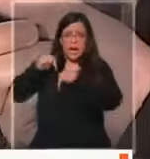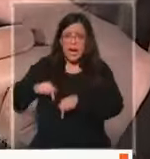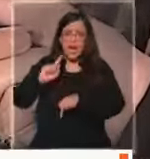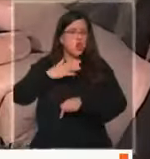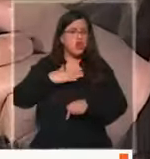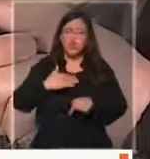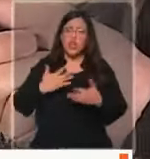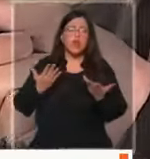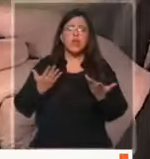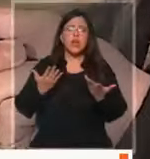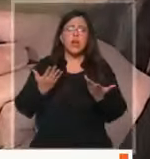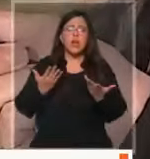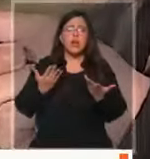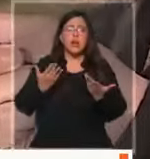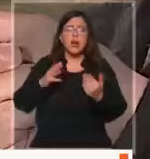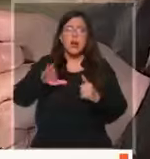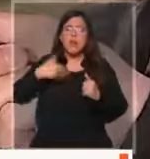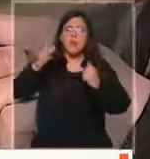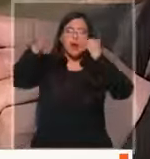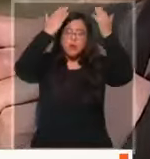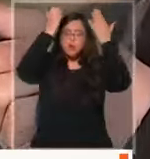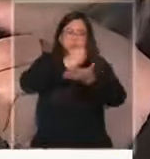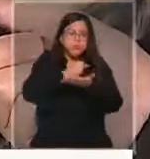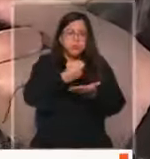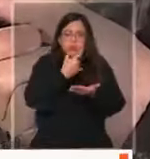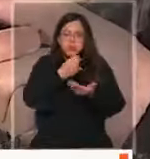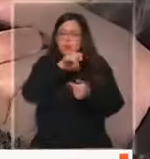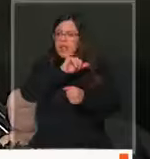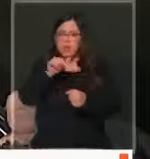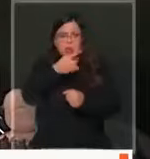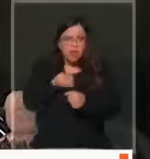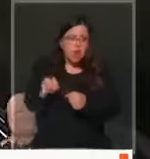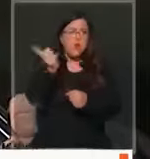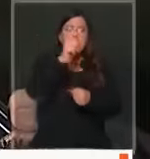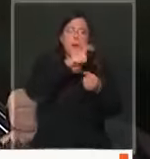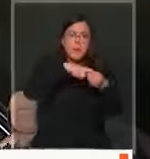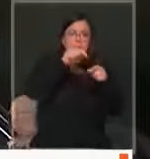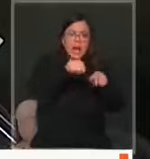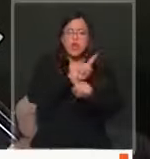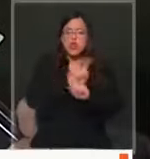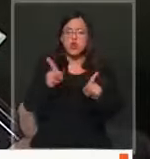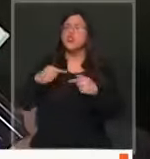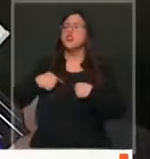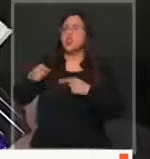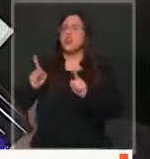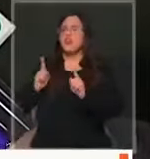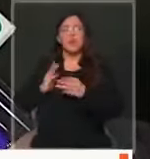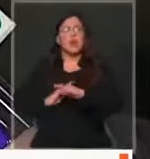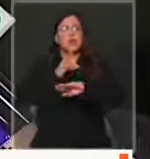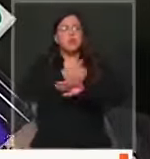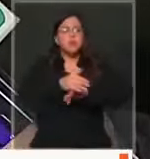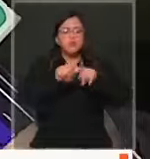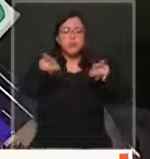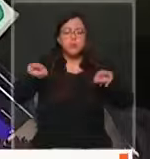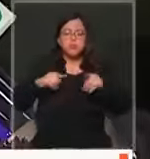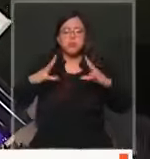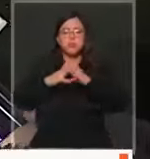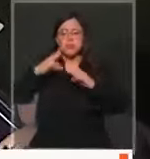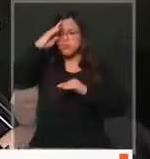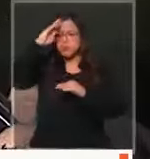del psiquiátrico y lo manden de nuevo para el cuartel. Tengo que llegar al regimiento, que vamos a conversar. Yo necesito que mi